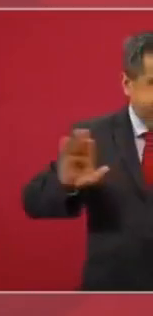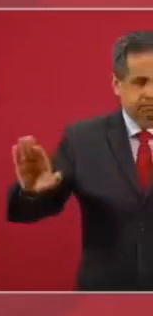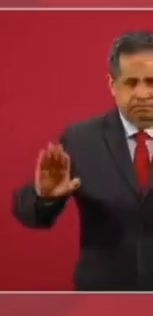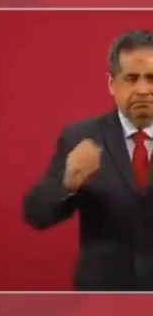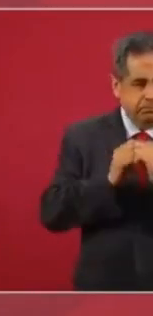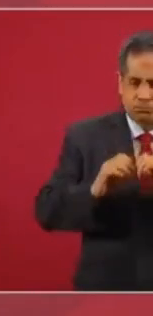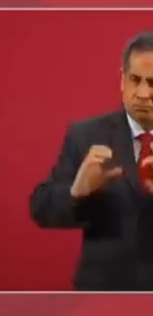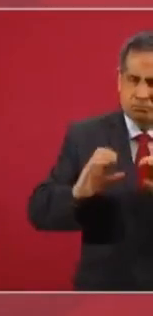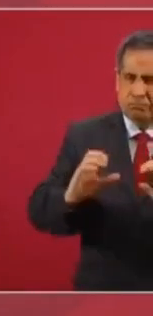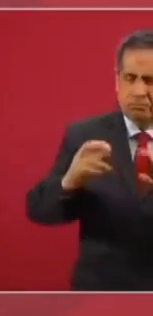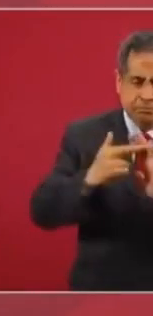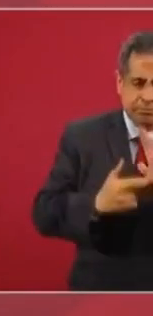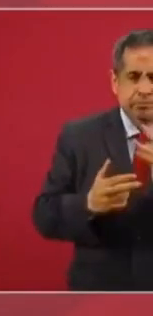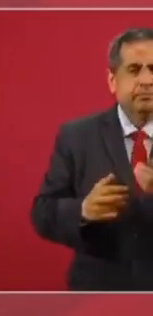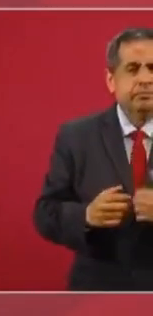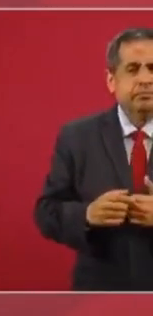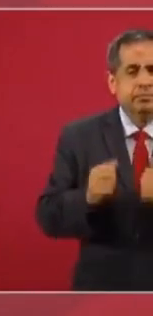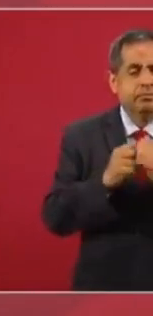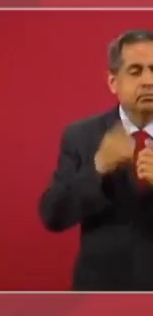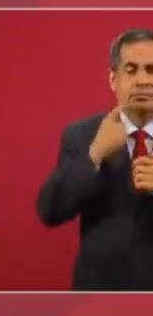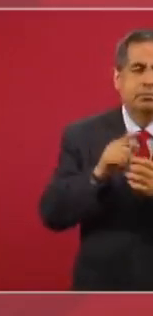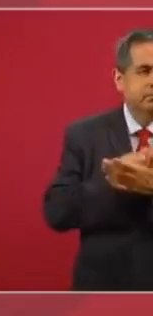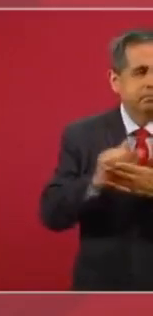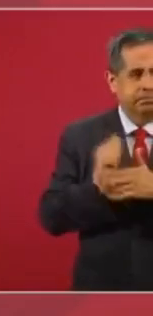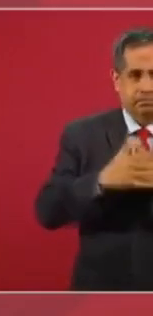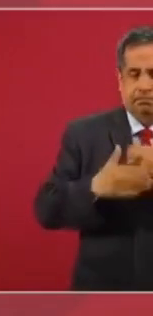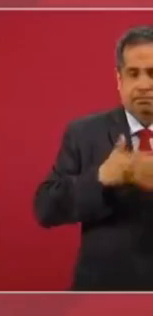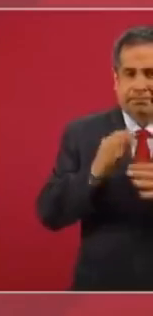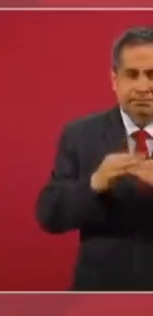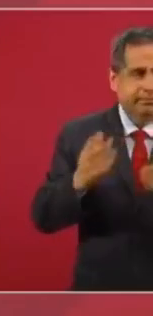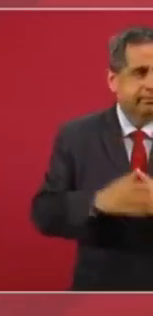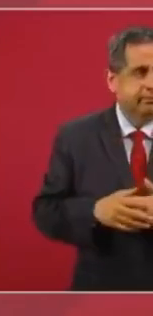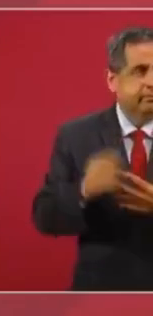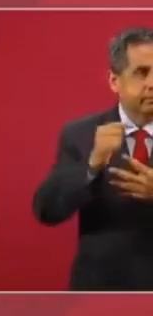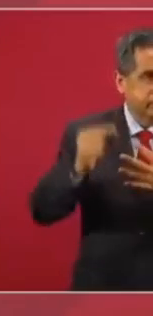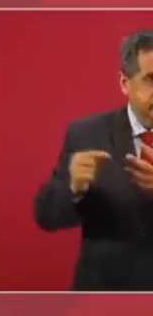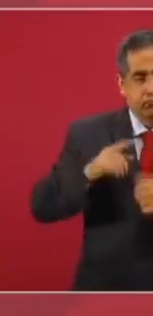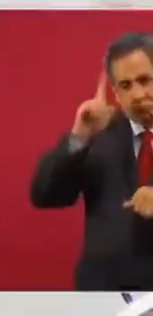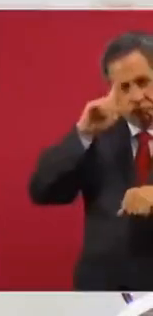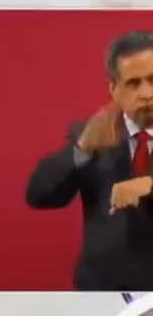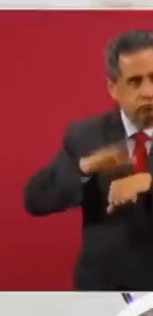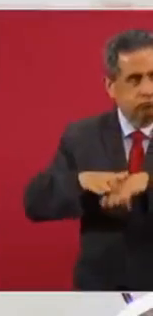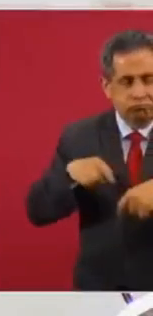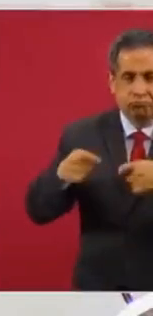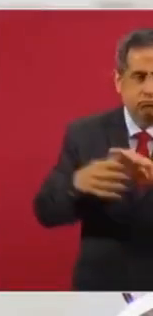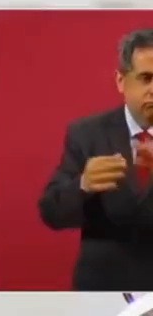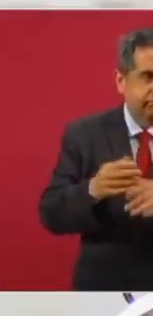seguir con las medidas de higiene, todo lo que se ha recomendado,